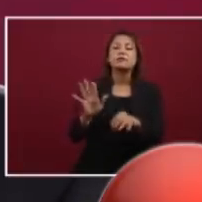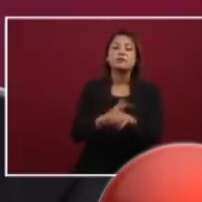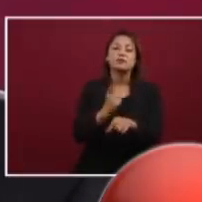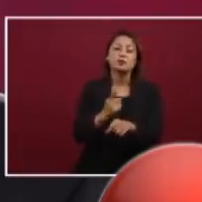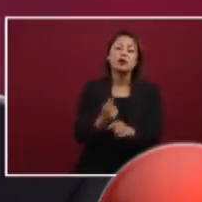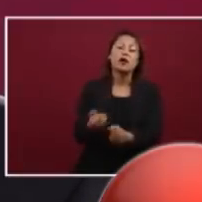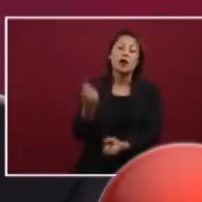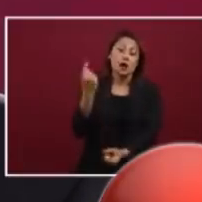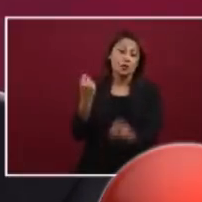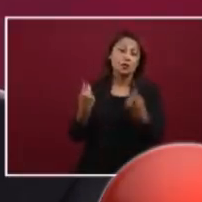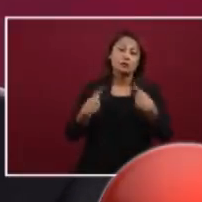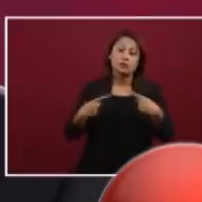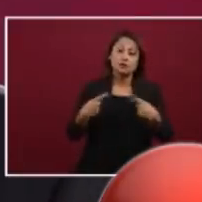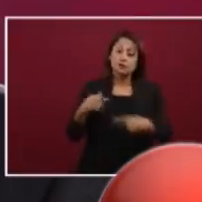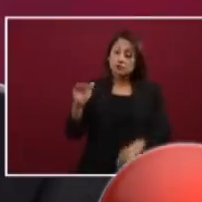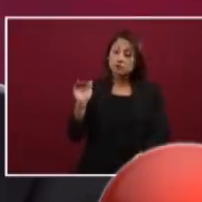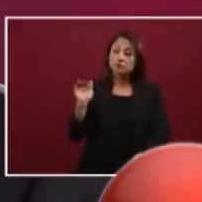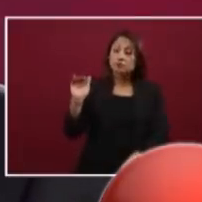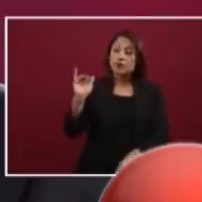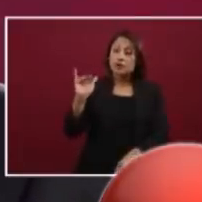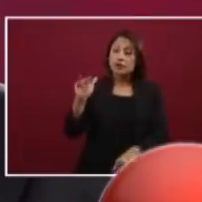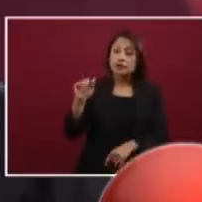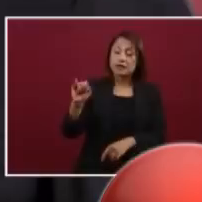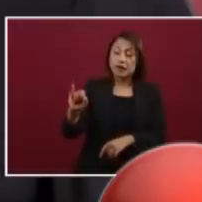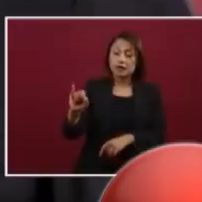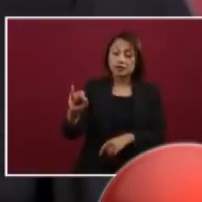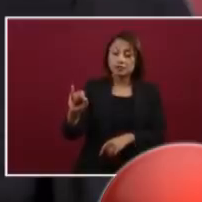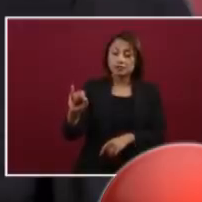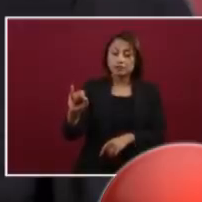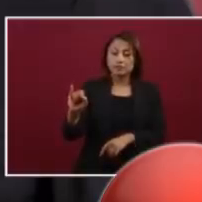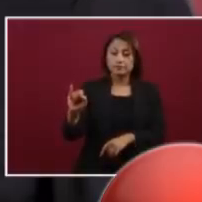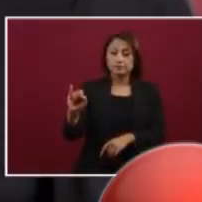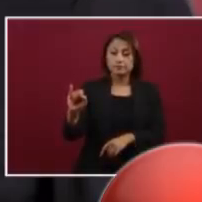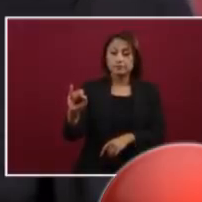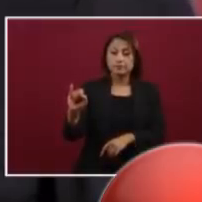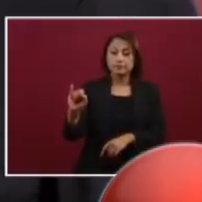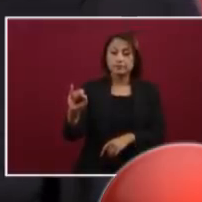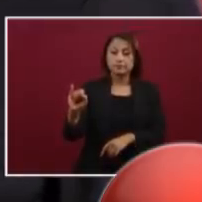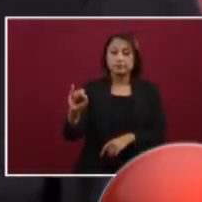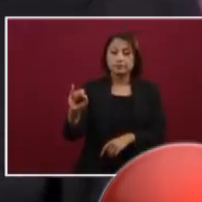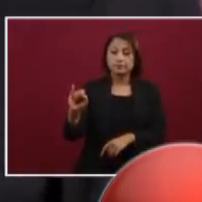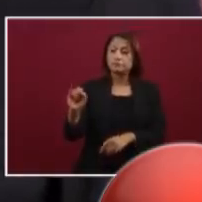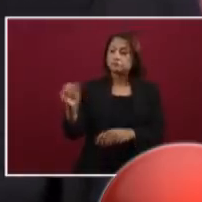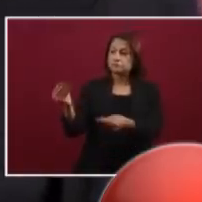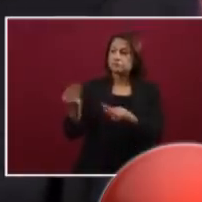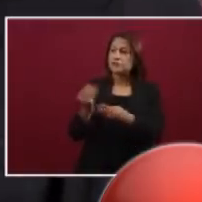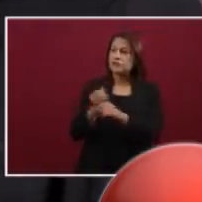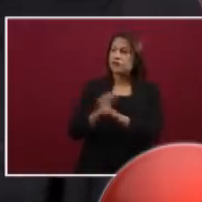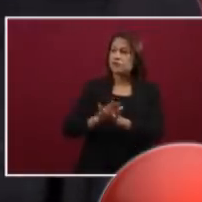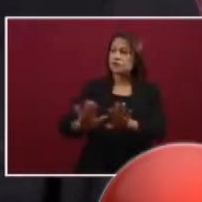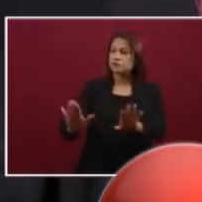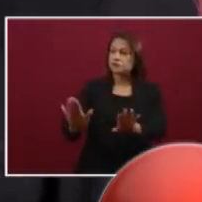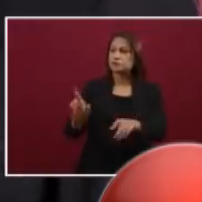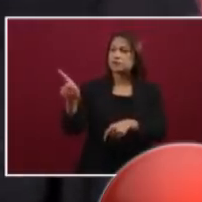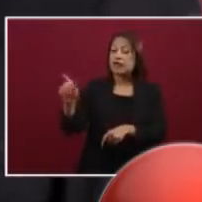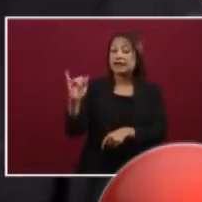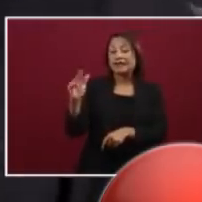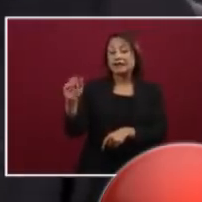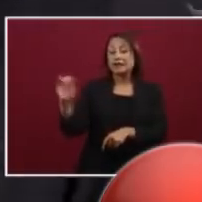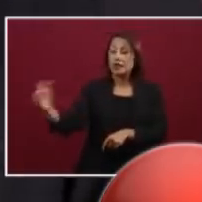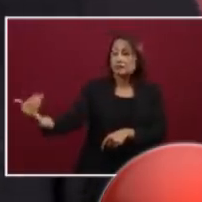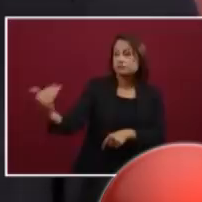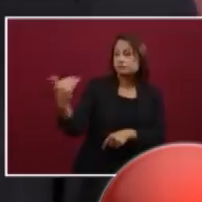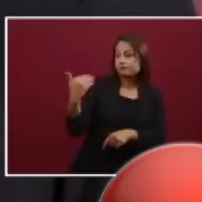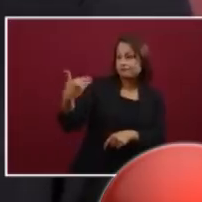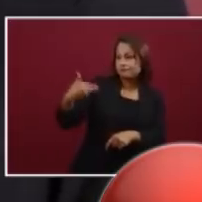al Instituto de la Transparencia esa información y el Instituto de la Transparencia nos